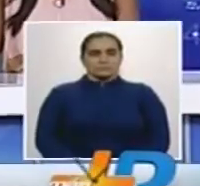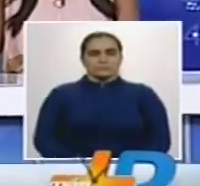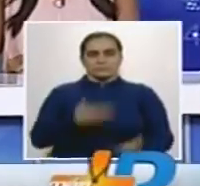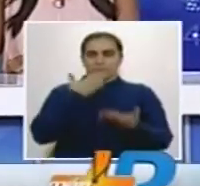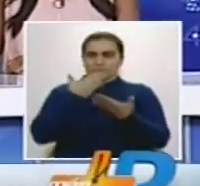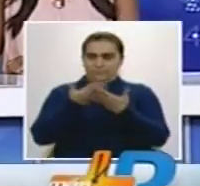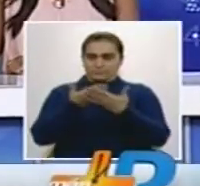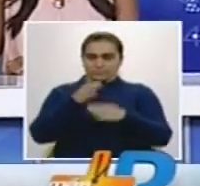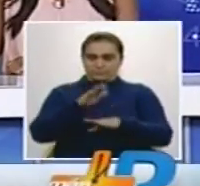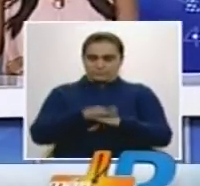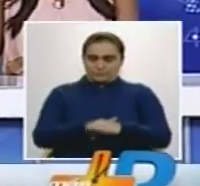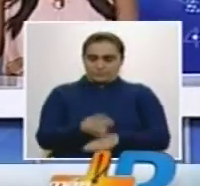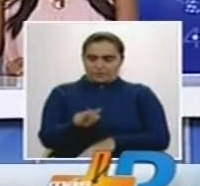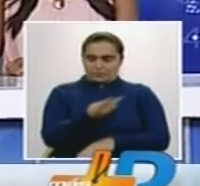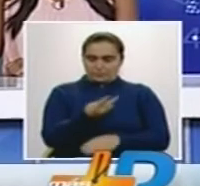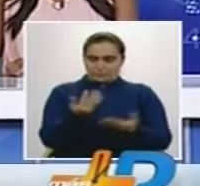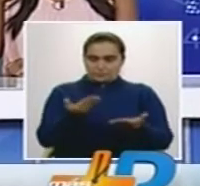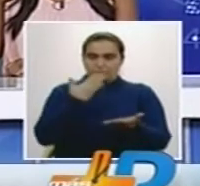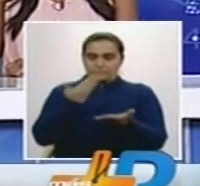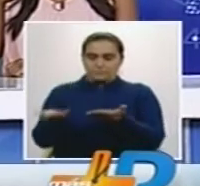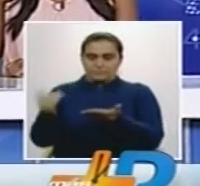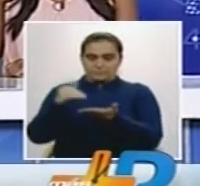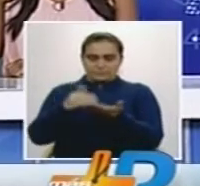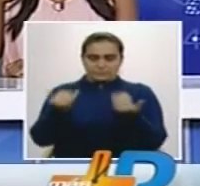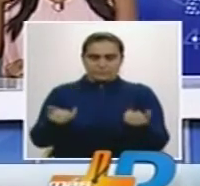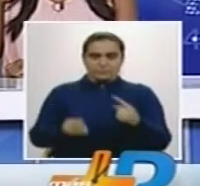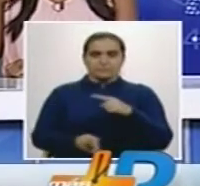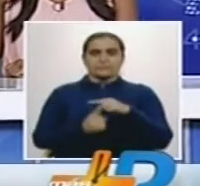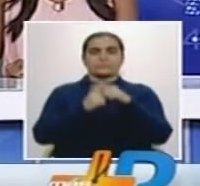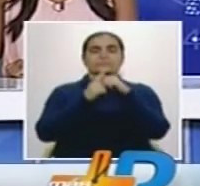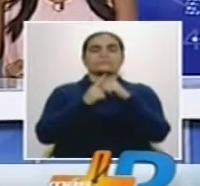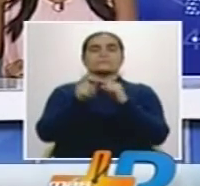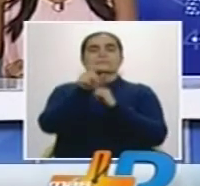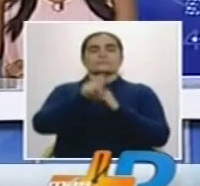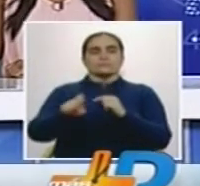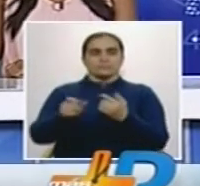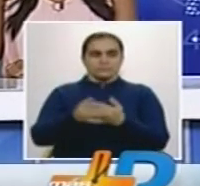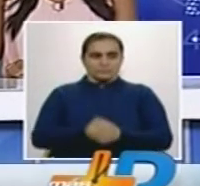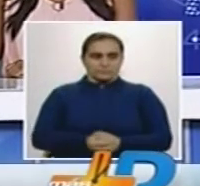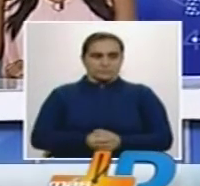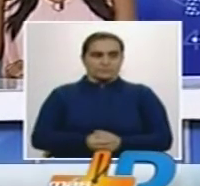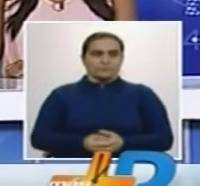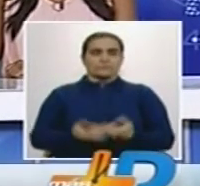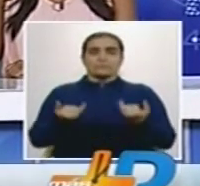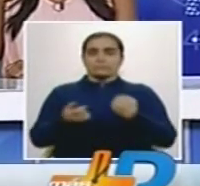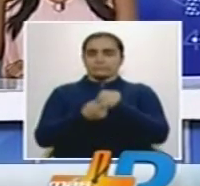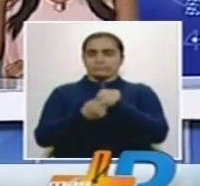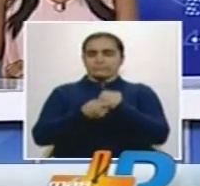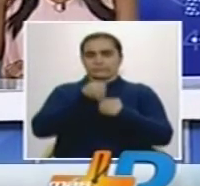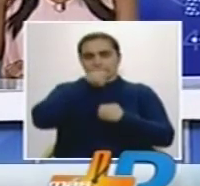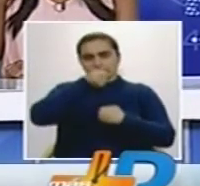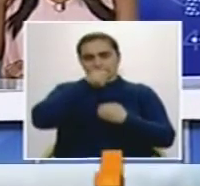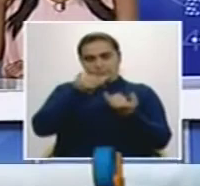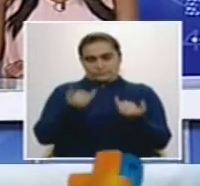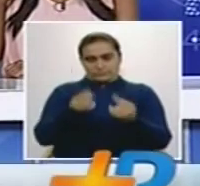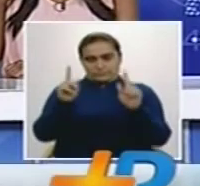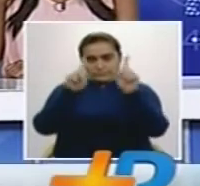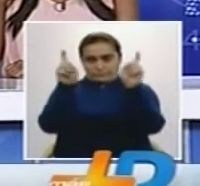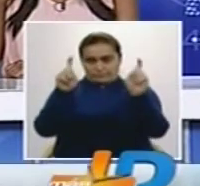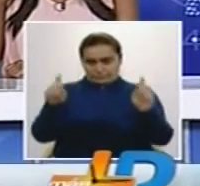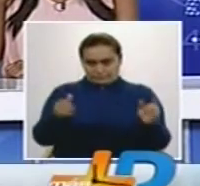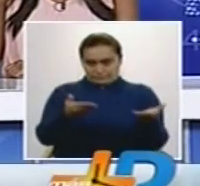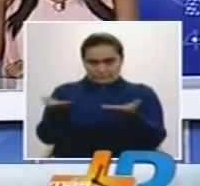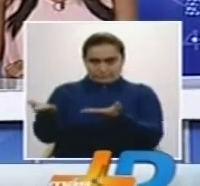Muy buenas tardes, María del Pilar Díaz y Sofi Plaza, les damos la bienvenida a la presente emisión de Más Pacífico. Es tiempo de noticias y estos